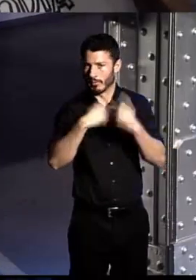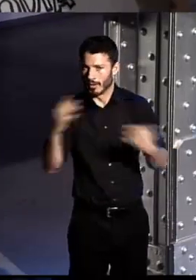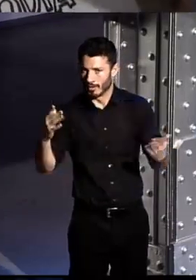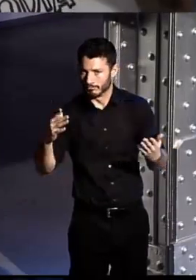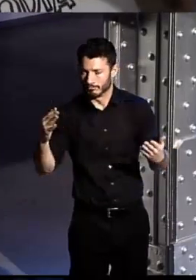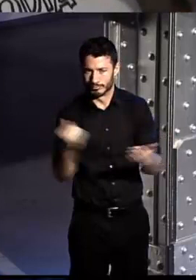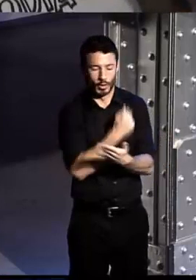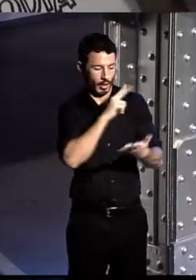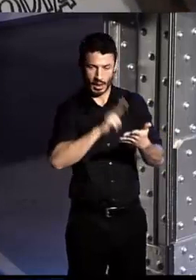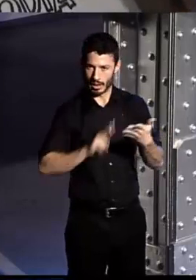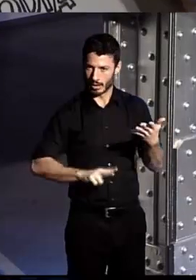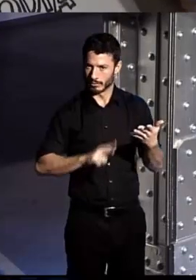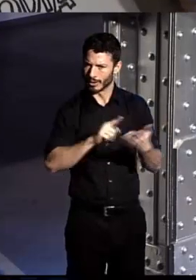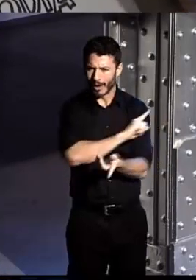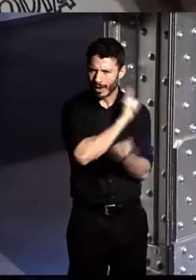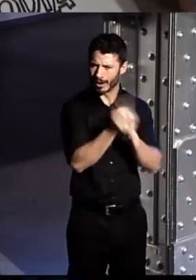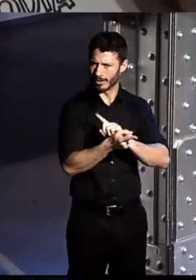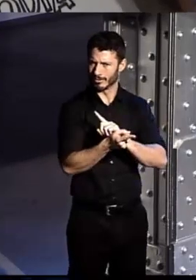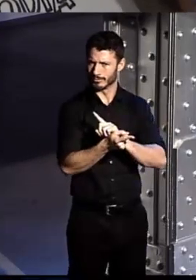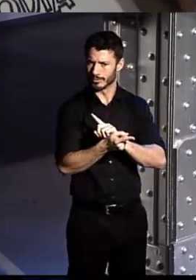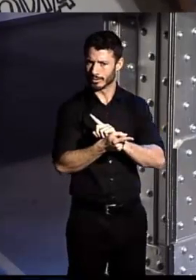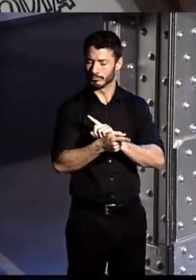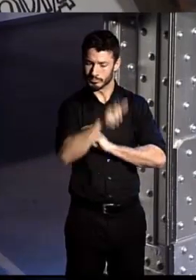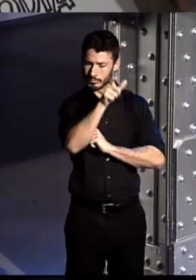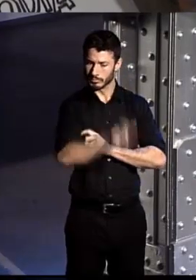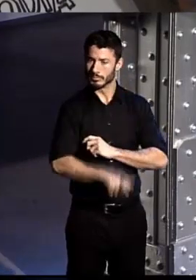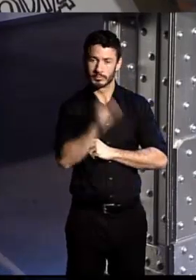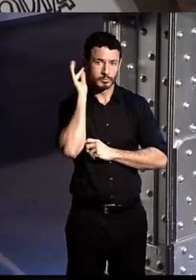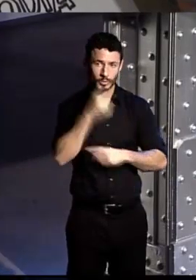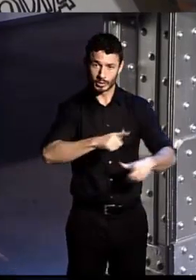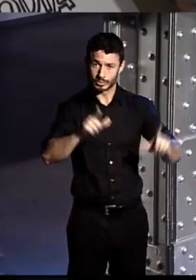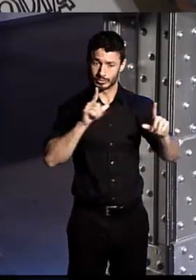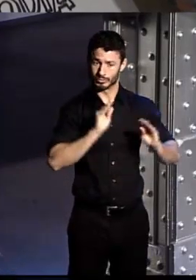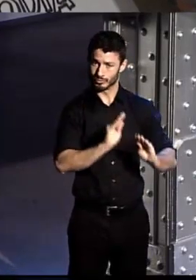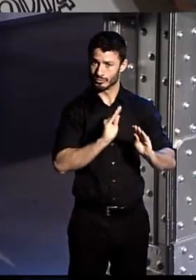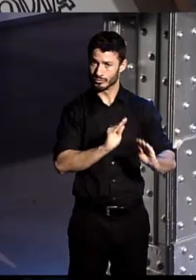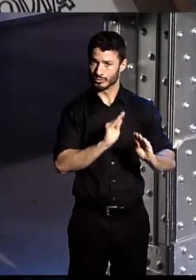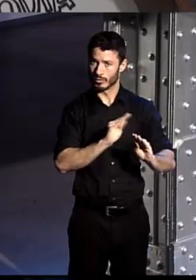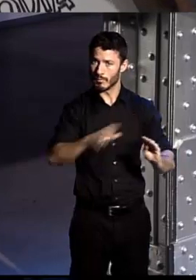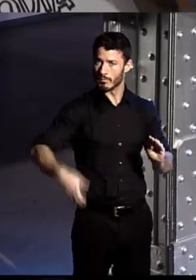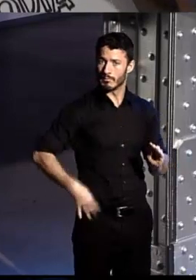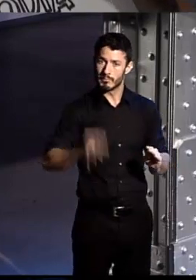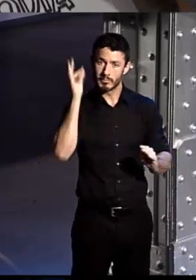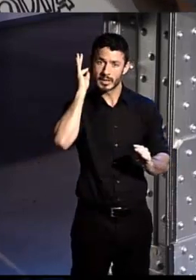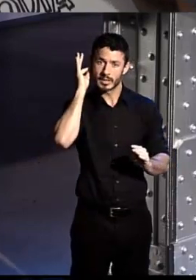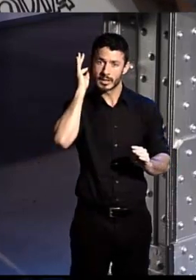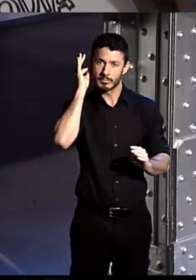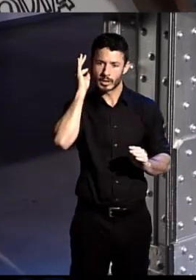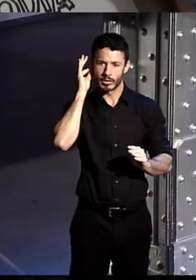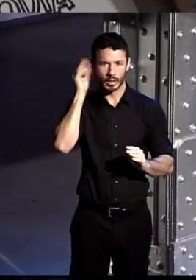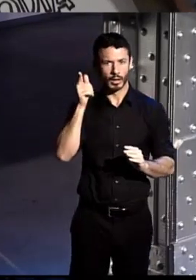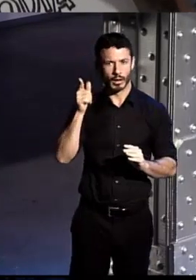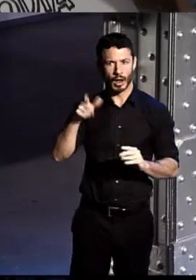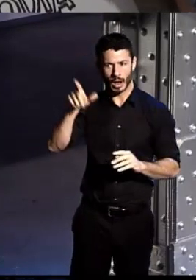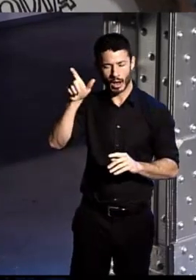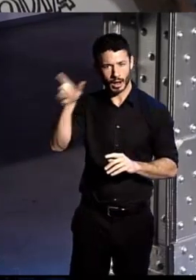de mujer en que, no siempre, pero algunas de ellas son princesas que despiertan a sus príncipes o que